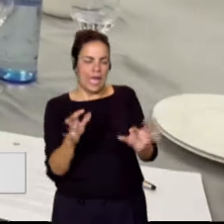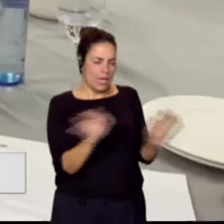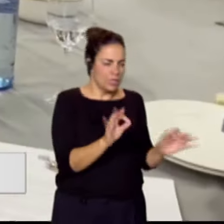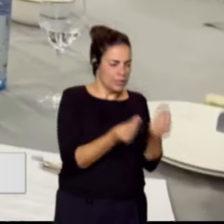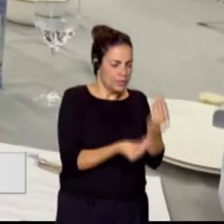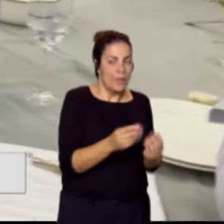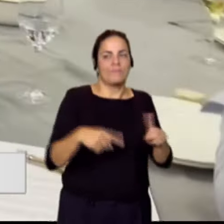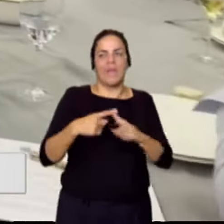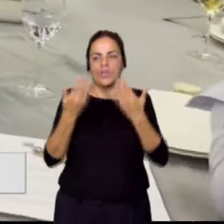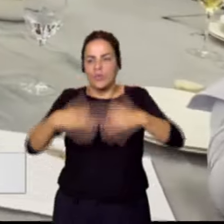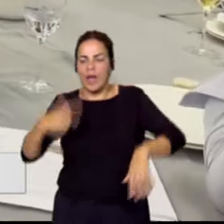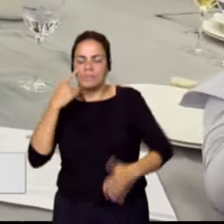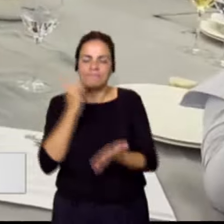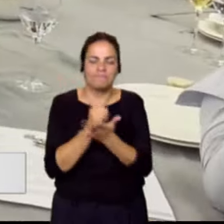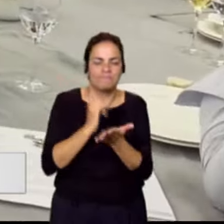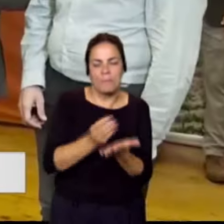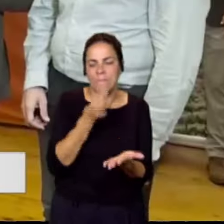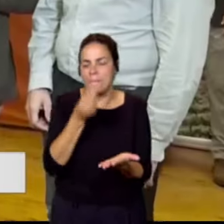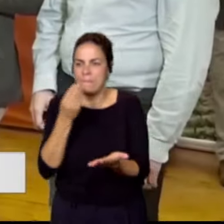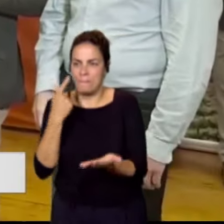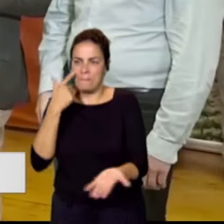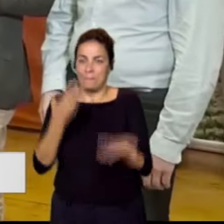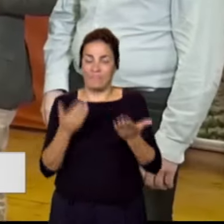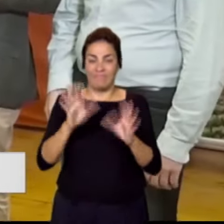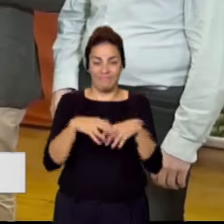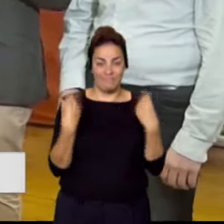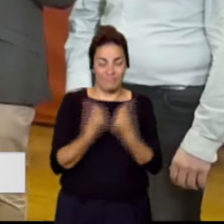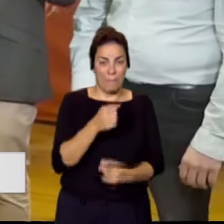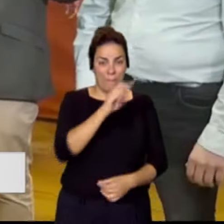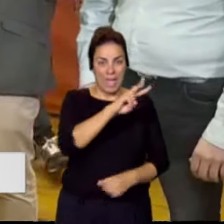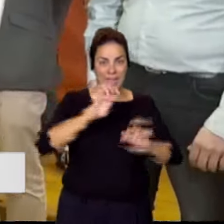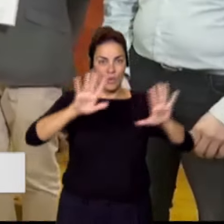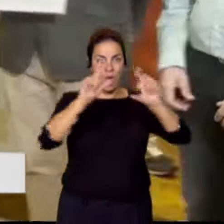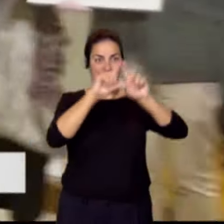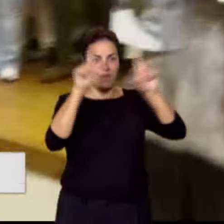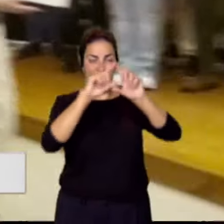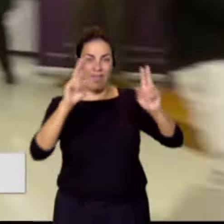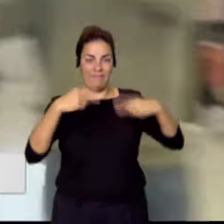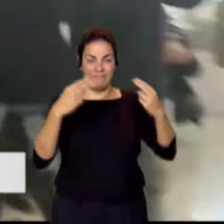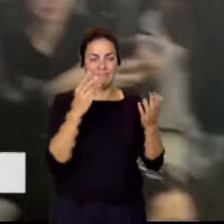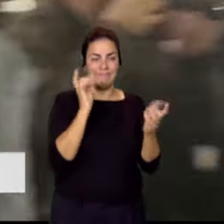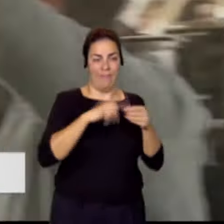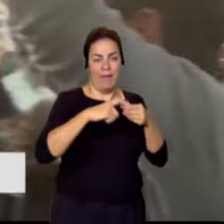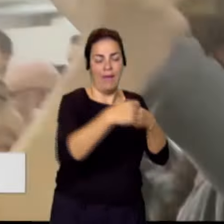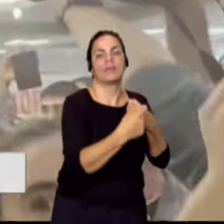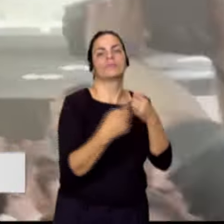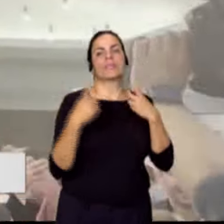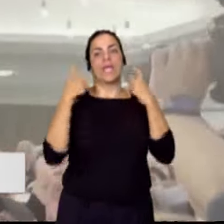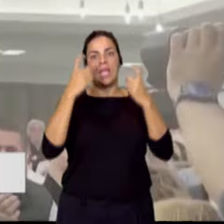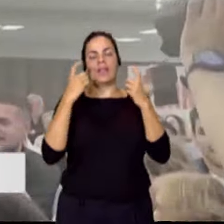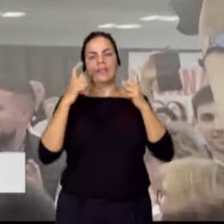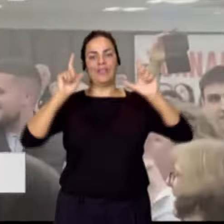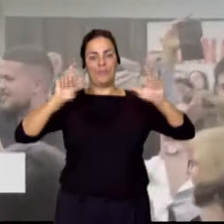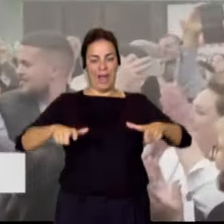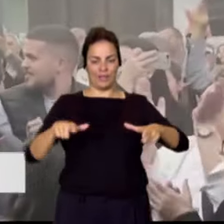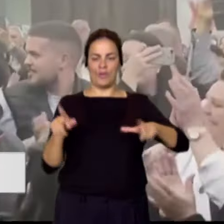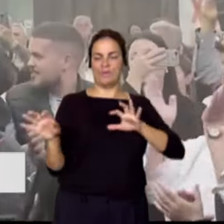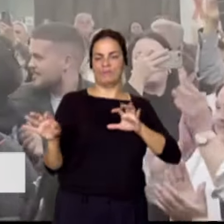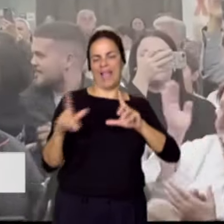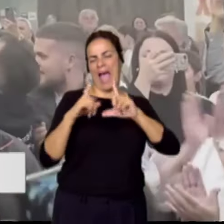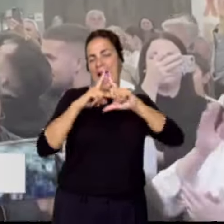haciendo esa valoración han participado hasta 29 establecimientos intentando hacer de la mejor forma posible este plato tan